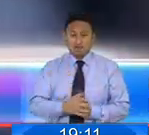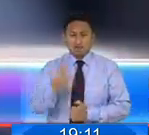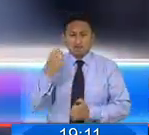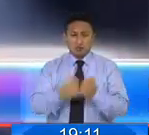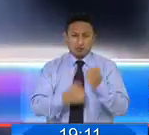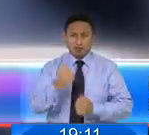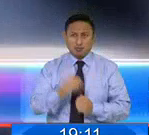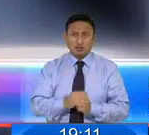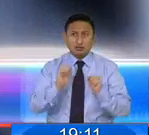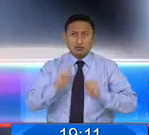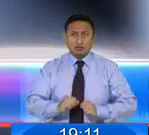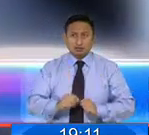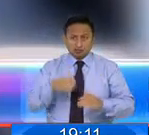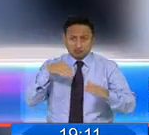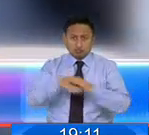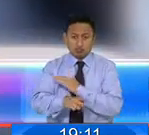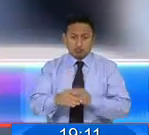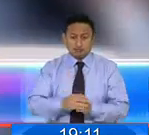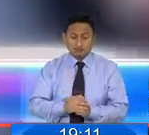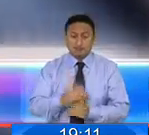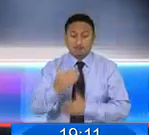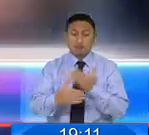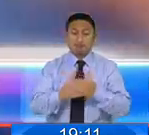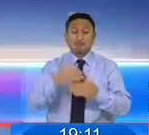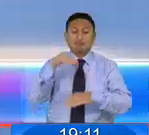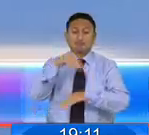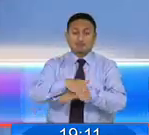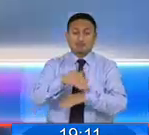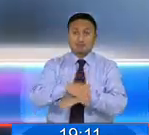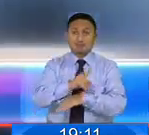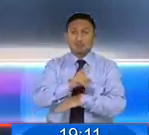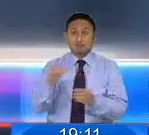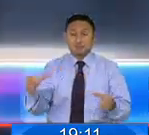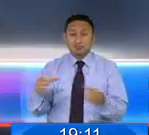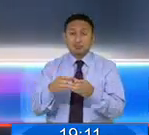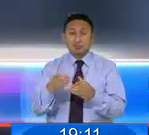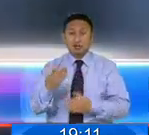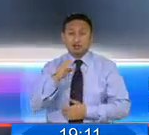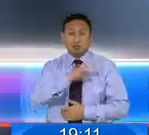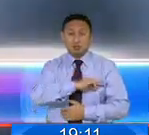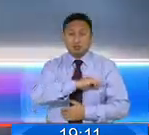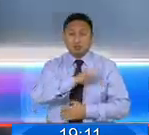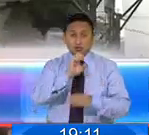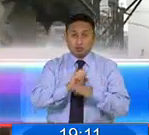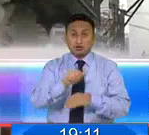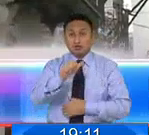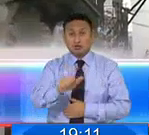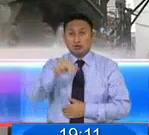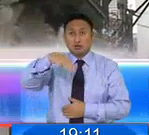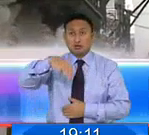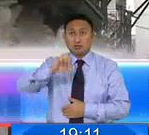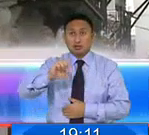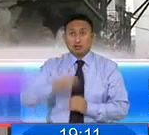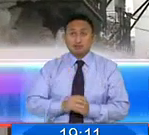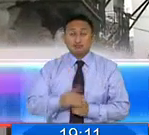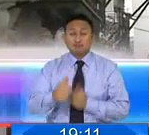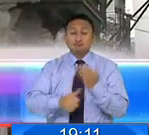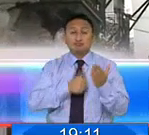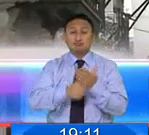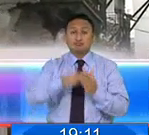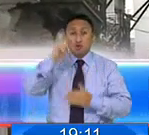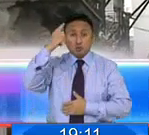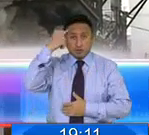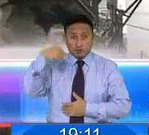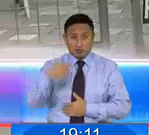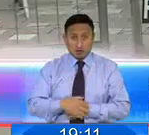disturbios al intentar pasar, sin embargo, más tarde una comitiva de la Asociación de Municipalidades del Ecuador, AME, se reunió con el ministro de Gobierno,